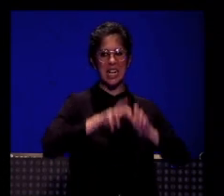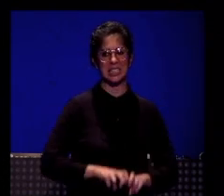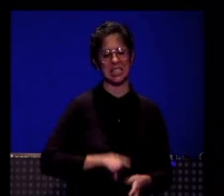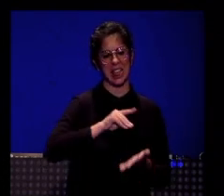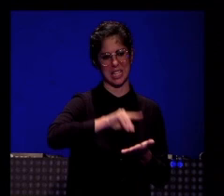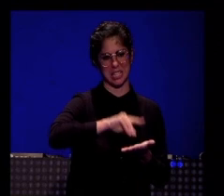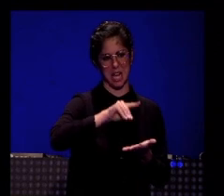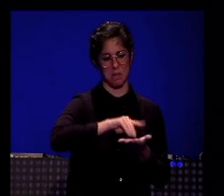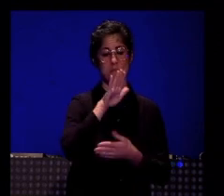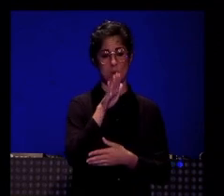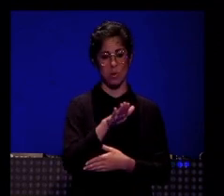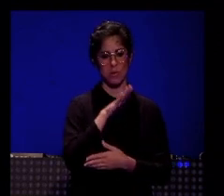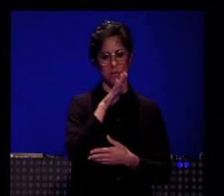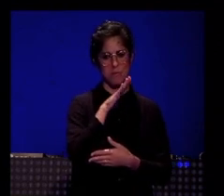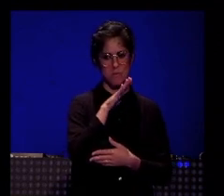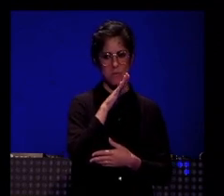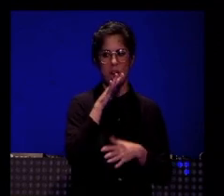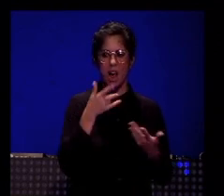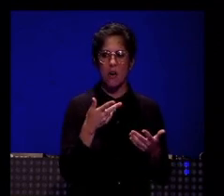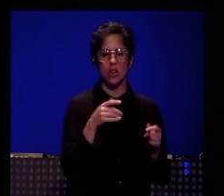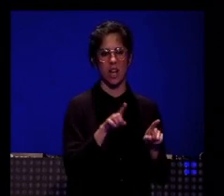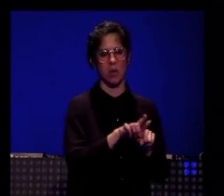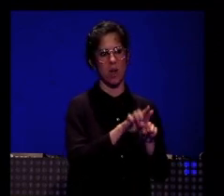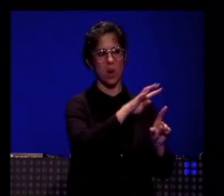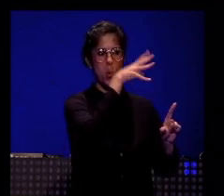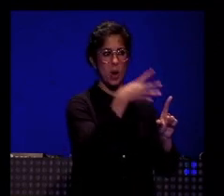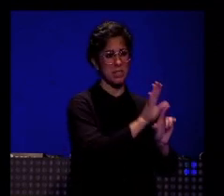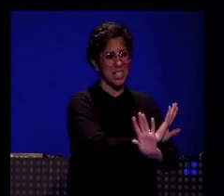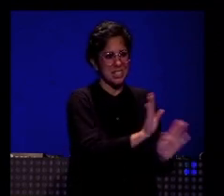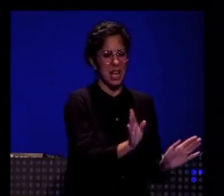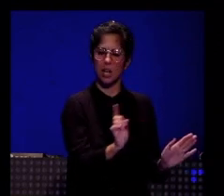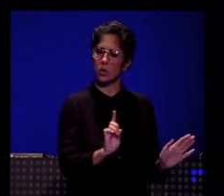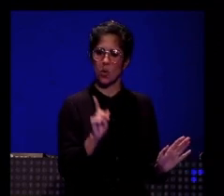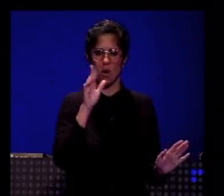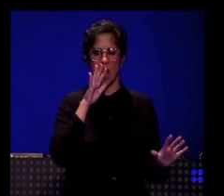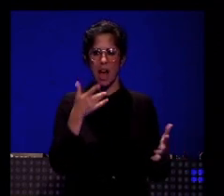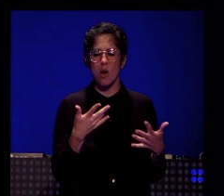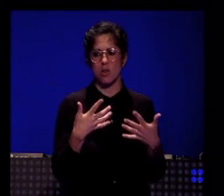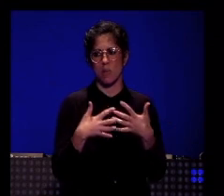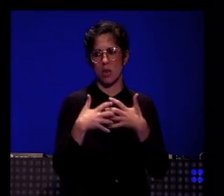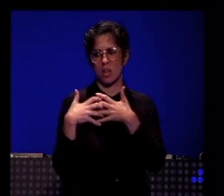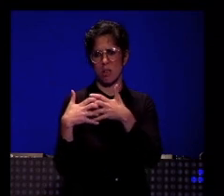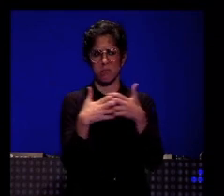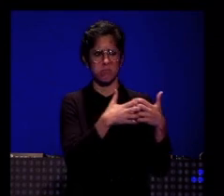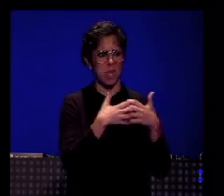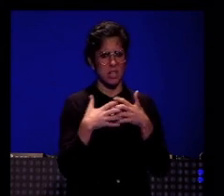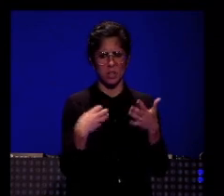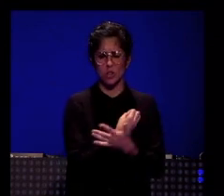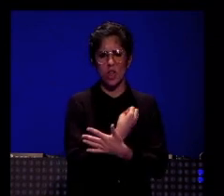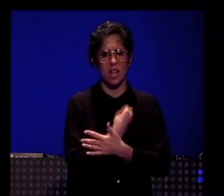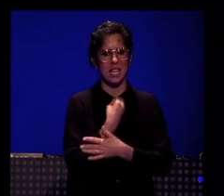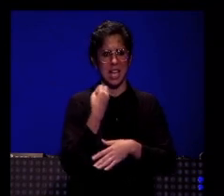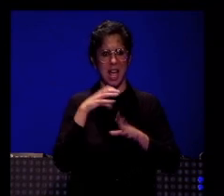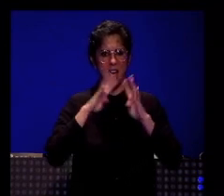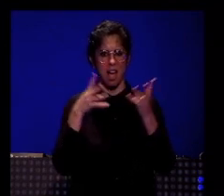digital pues principalmente porque ya no solamente hablamos de la web ahora hablamos de todos los dispositivos que tienen acceso a internet vale desde un móvil